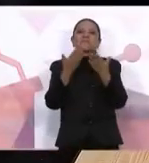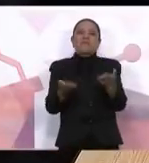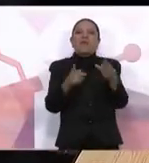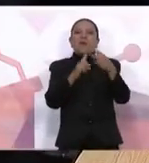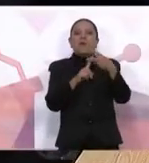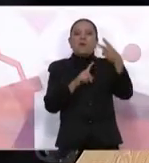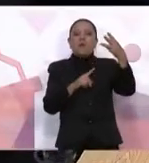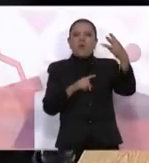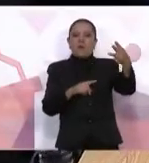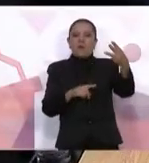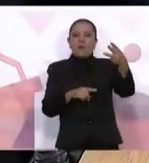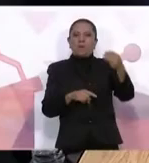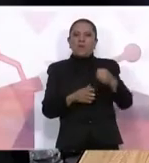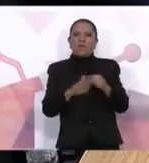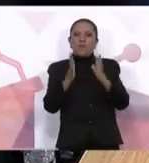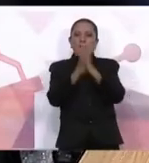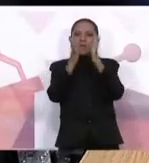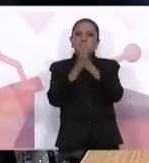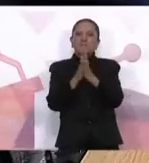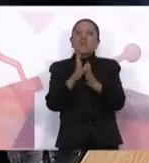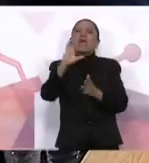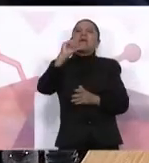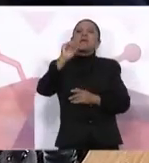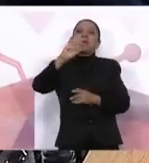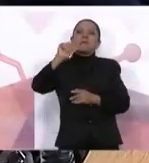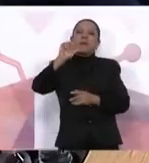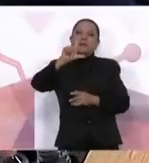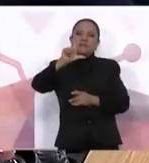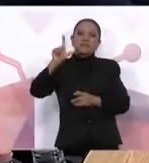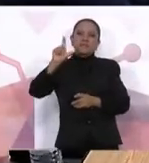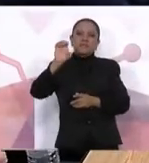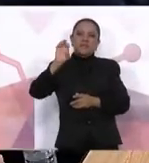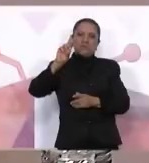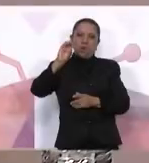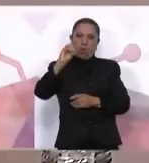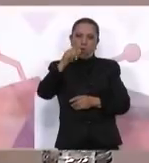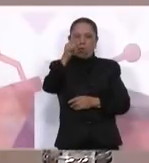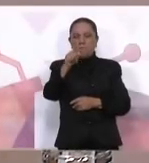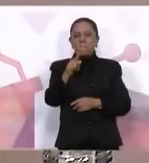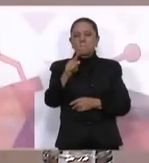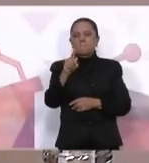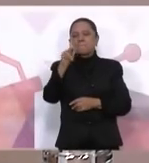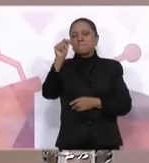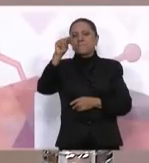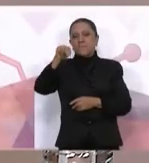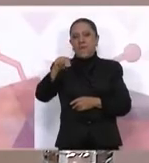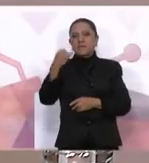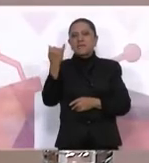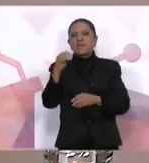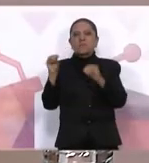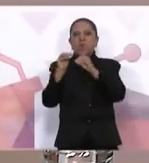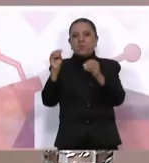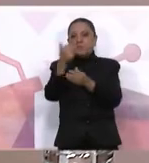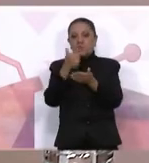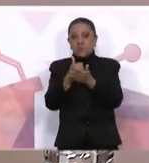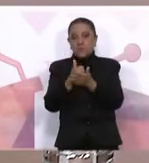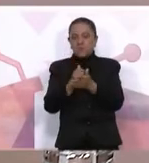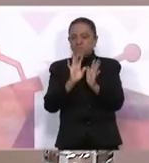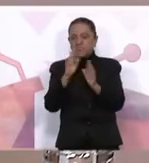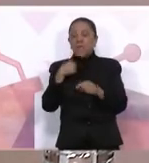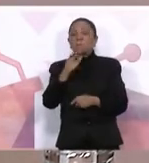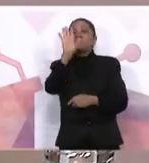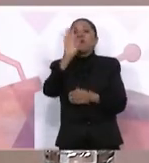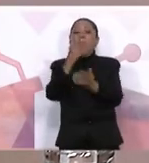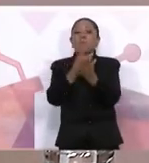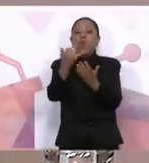iba a participar víctor caballero del partido acción nacional y movimiento ciudad gracias me parece que todo proyecto de gobierno el proyecto que vamos